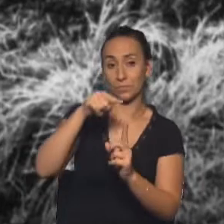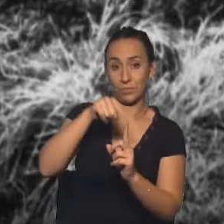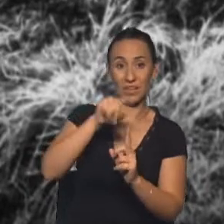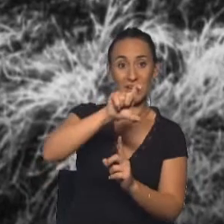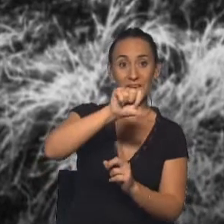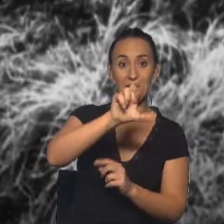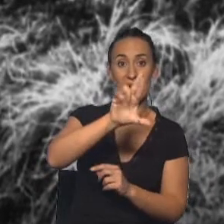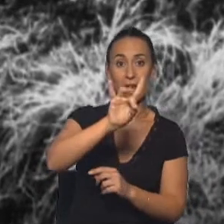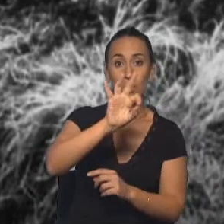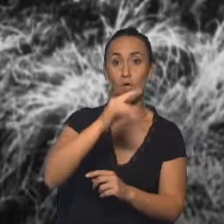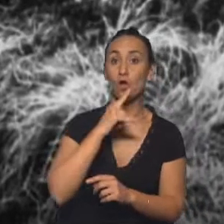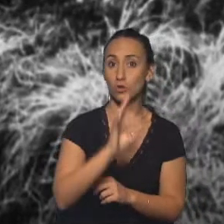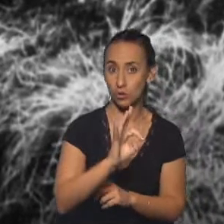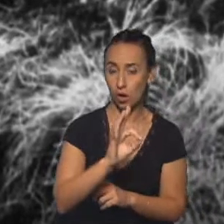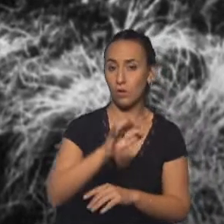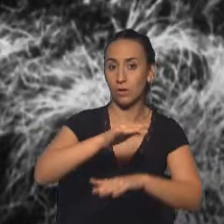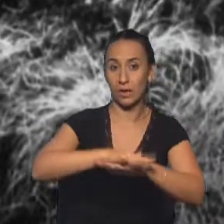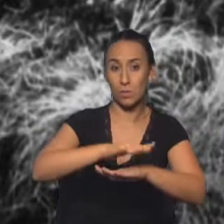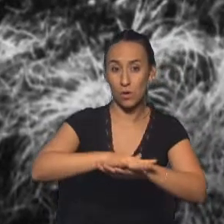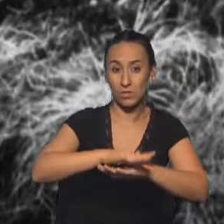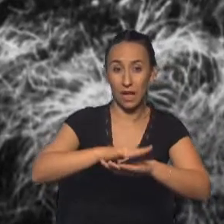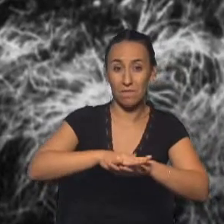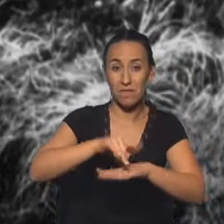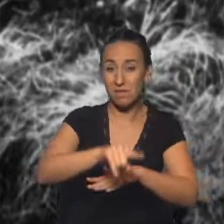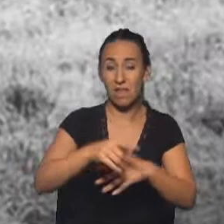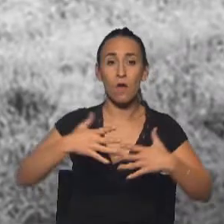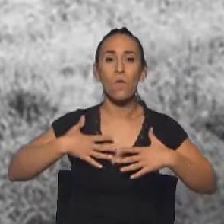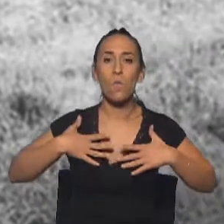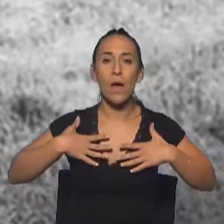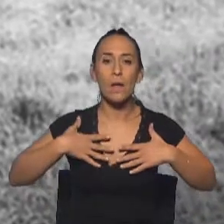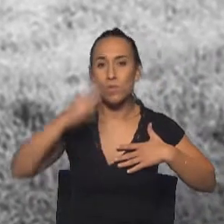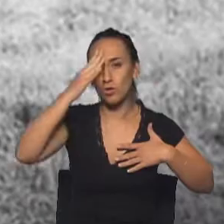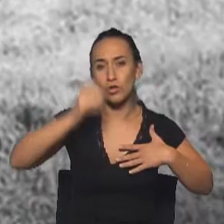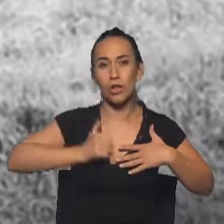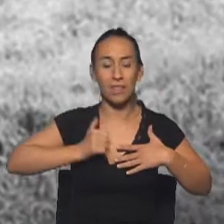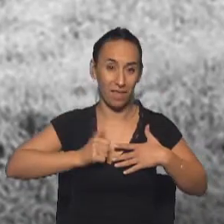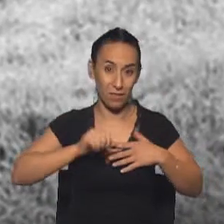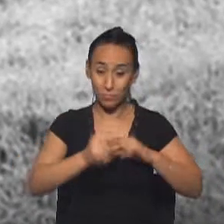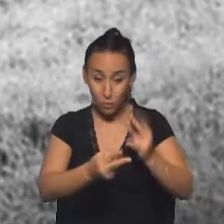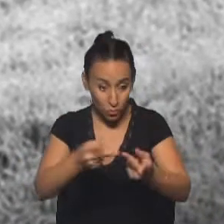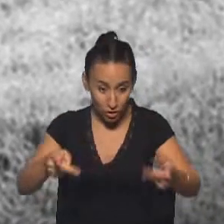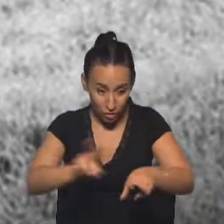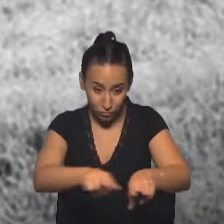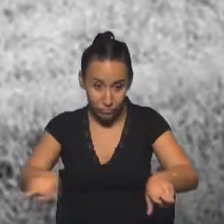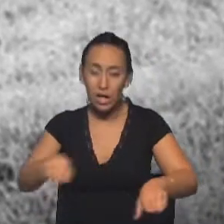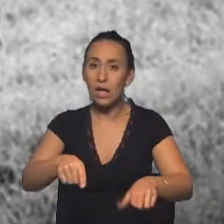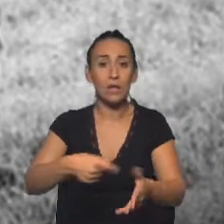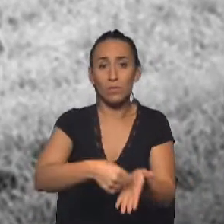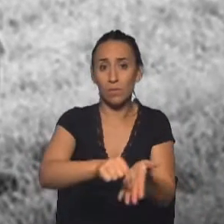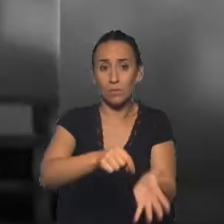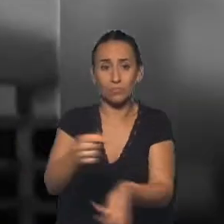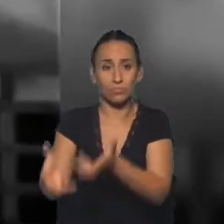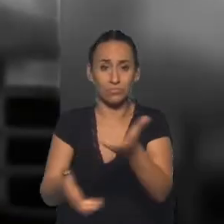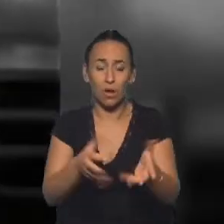adelante lo que fue el trabajo de inhumación de los restos de los combatientes argentinos en el